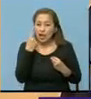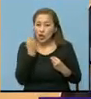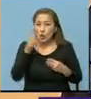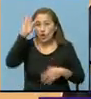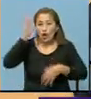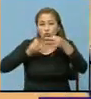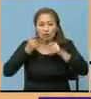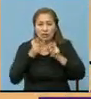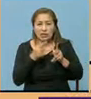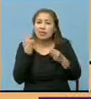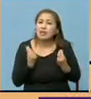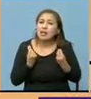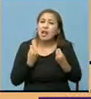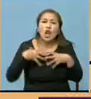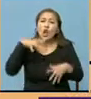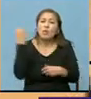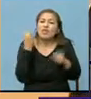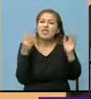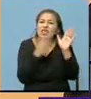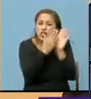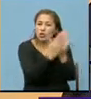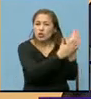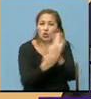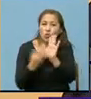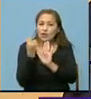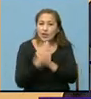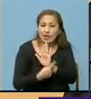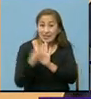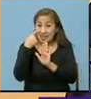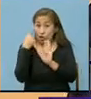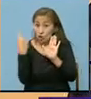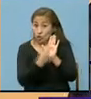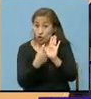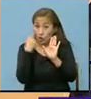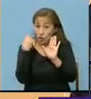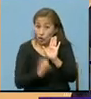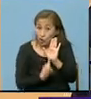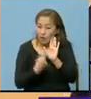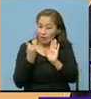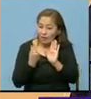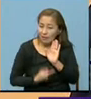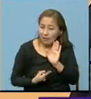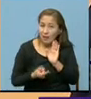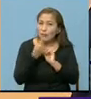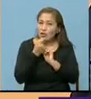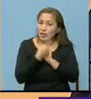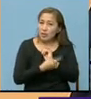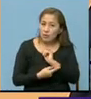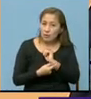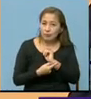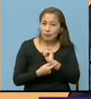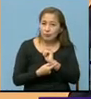hacen tribunal de cuentas ahora pero pueden lo importante de esto de las observaciones que hacen tribunal de cuentas por ejemplo